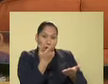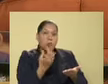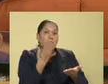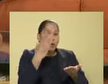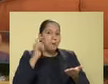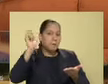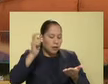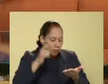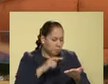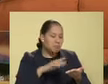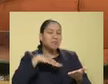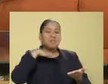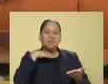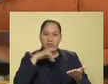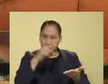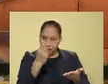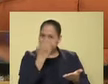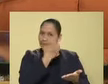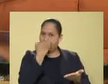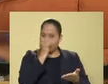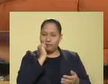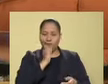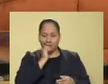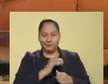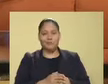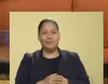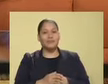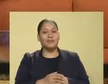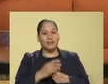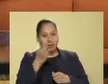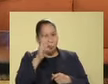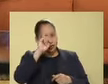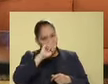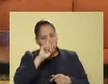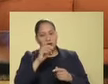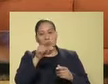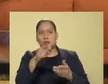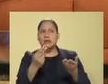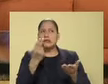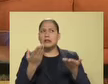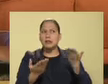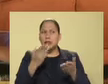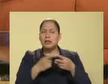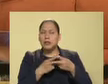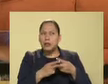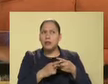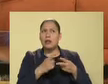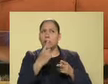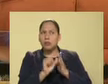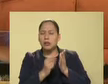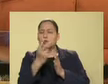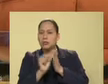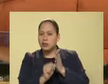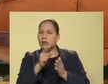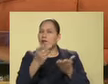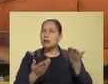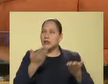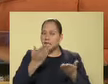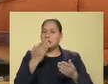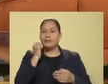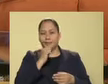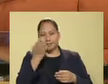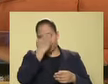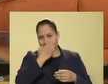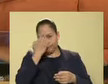es bien importante este tip. Tip número 2, importantísimo, hagan un balance cada mes, cada 2 meses, pero háganlo, por favor, señores. El